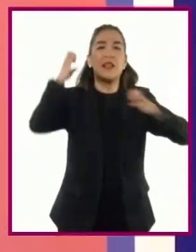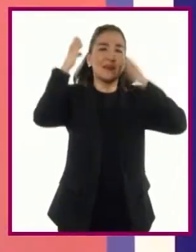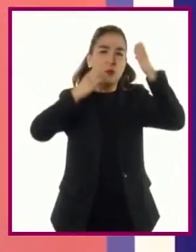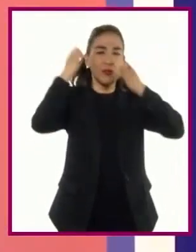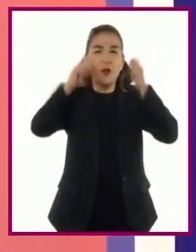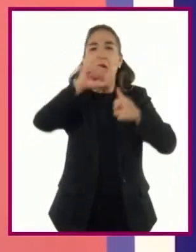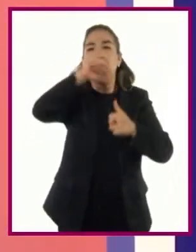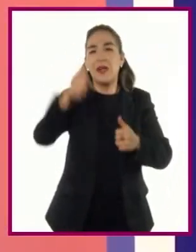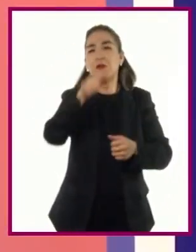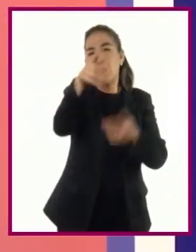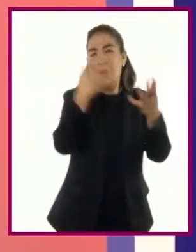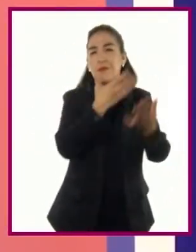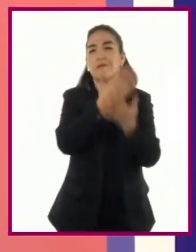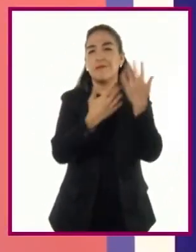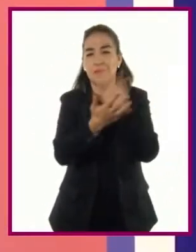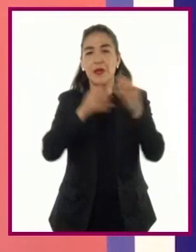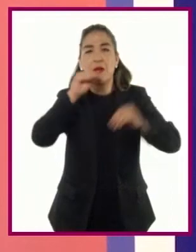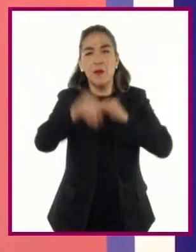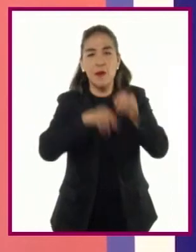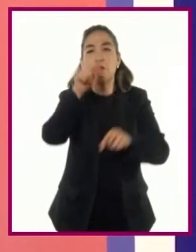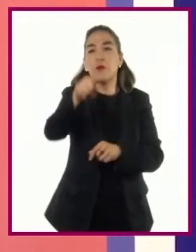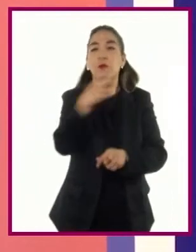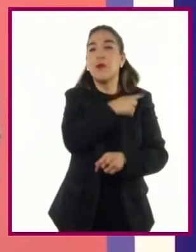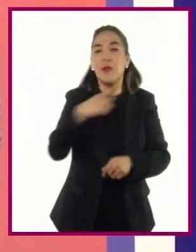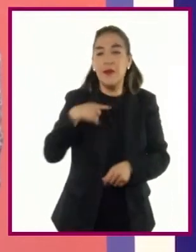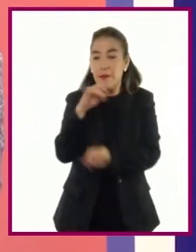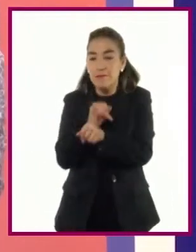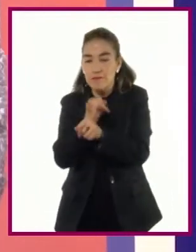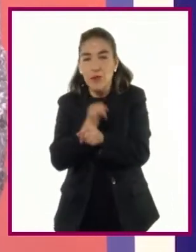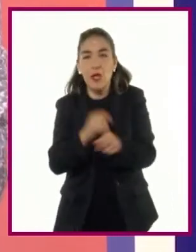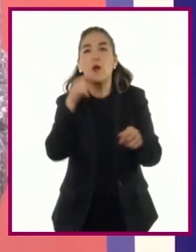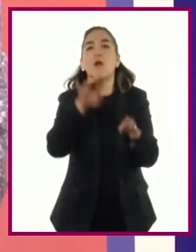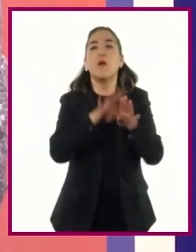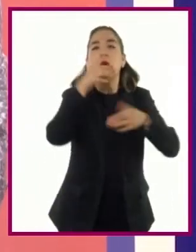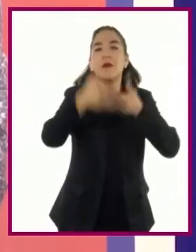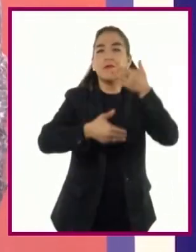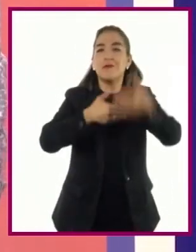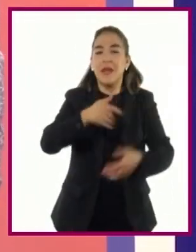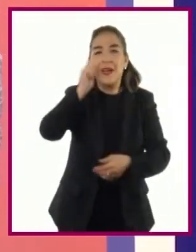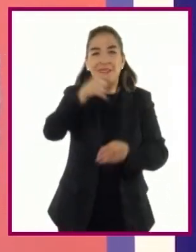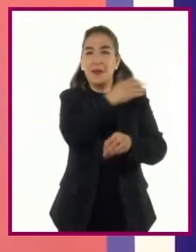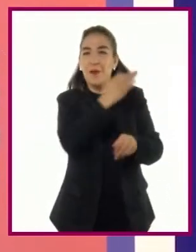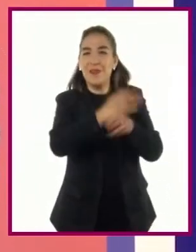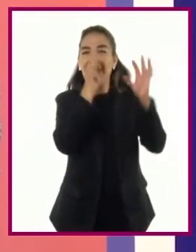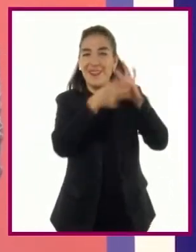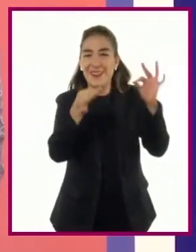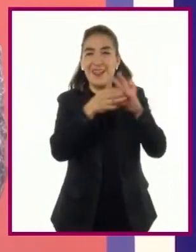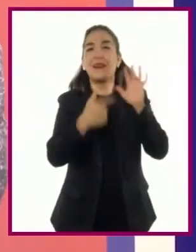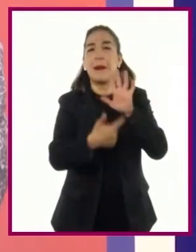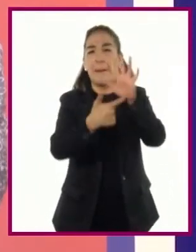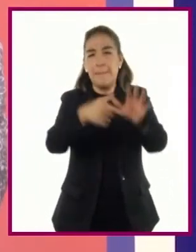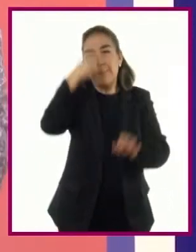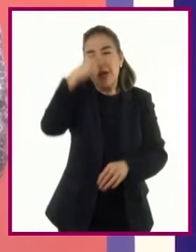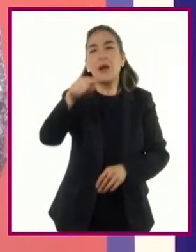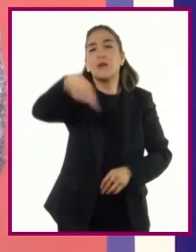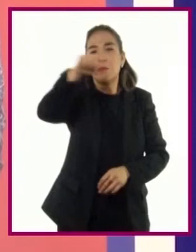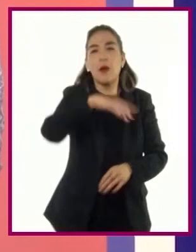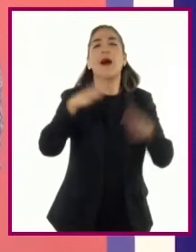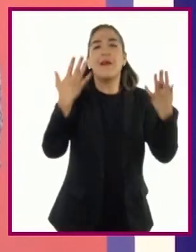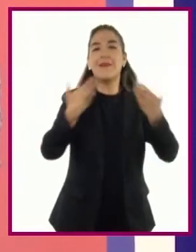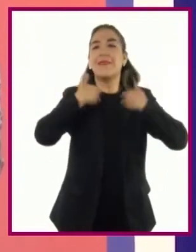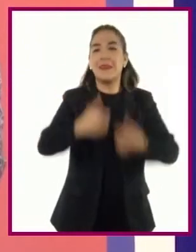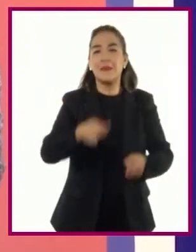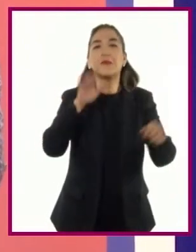artística. En la evaluación, analizarán las etapas anteriores, con el propósito de que reconozcan los alcances y